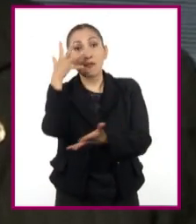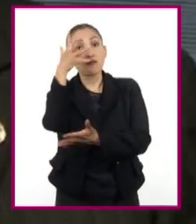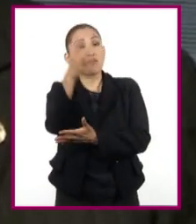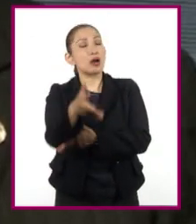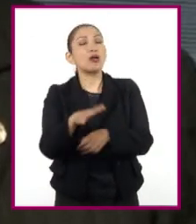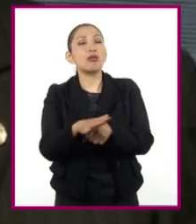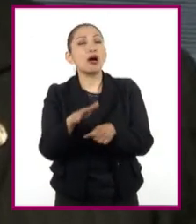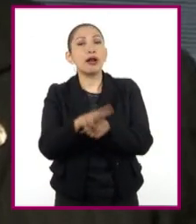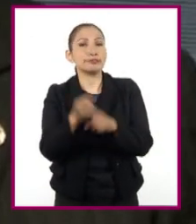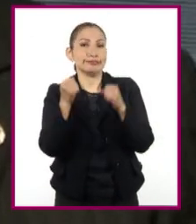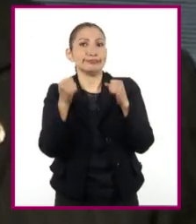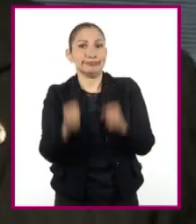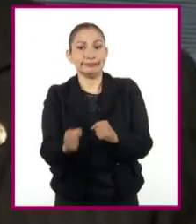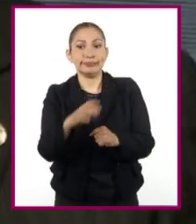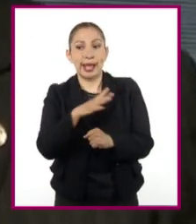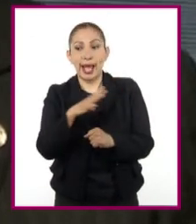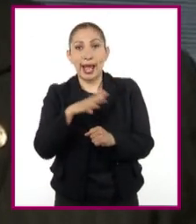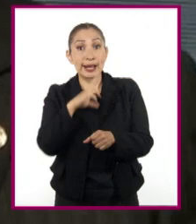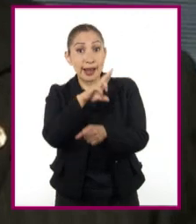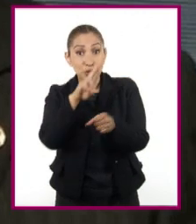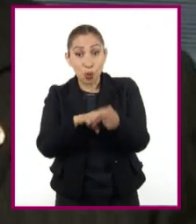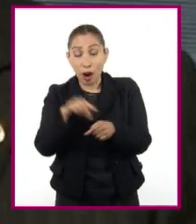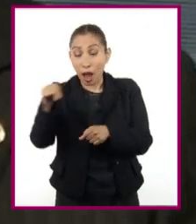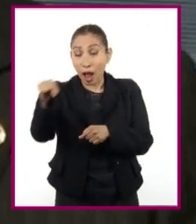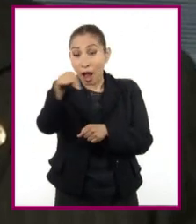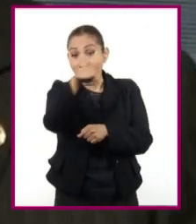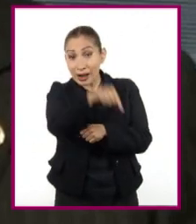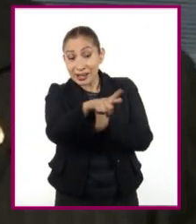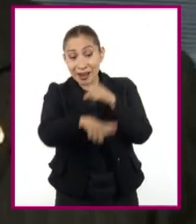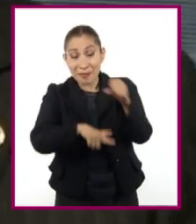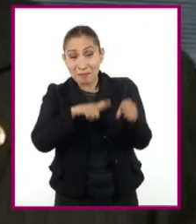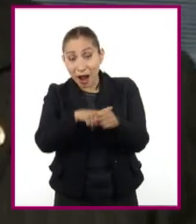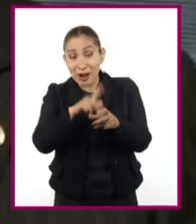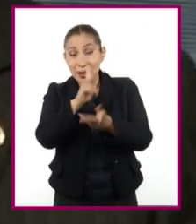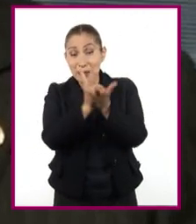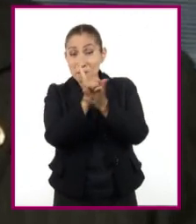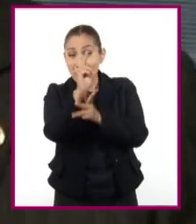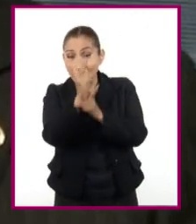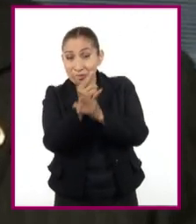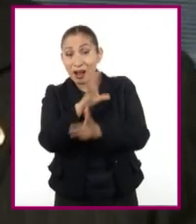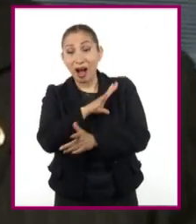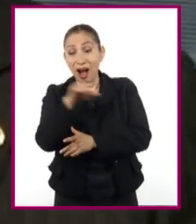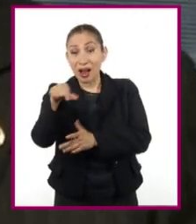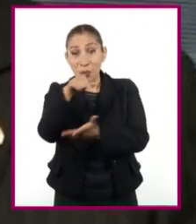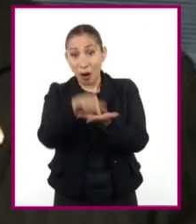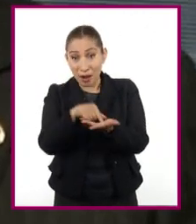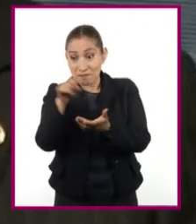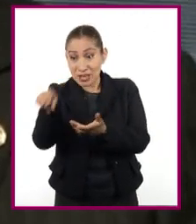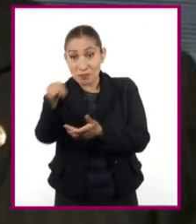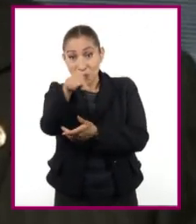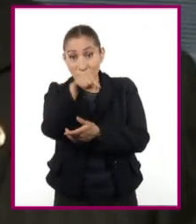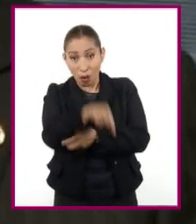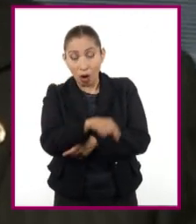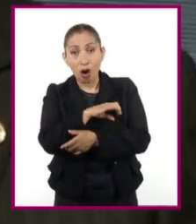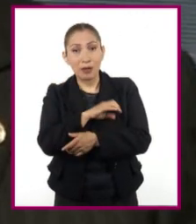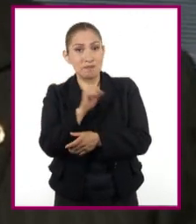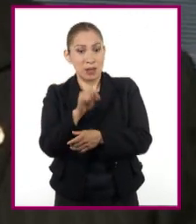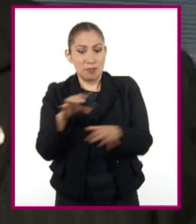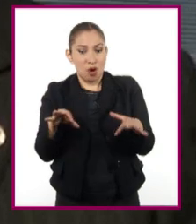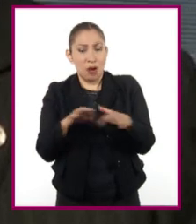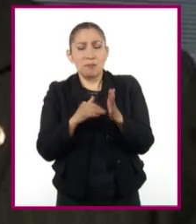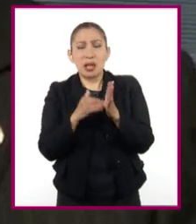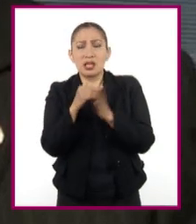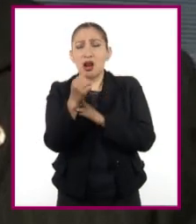futuro es asegurar que nuestros recursos naturales y las especies que viven en esos ecosistemas, producto